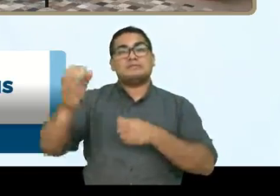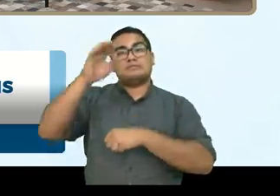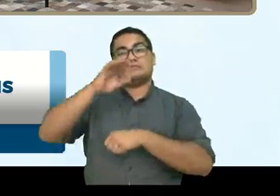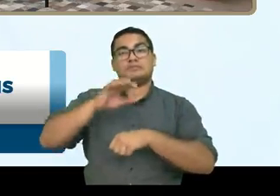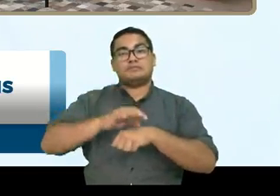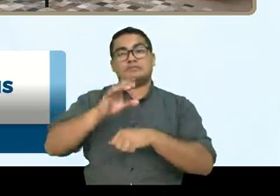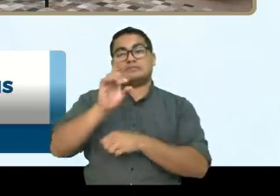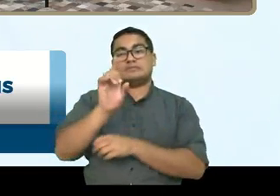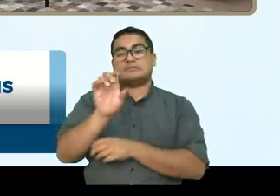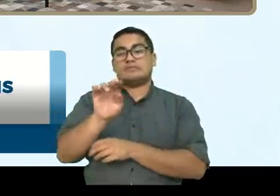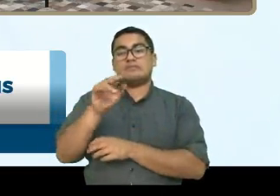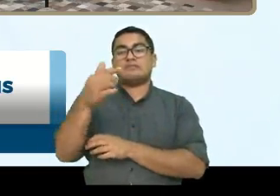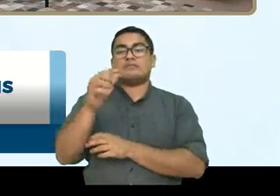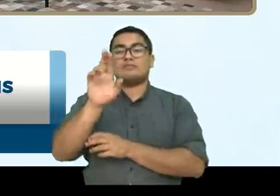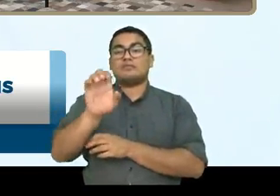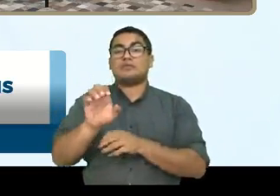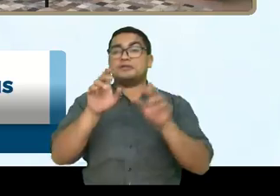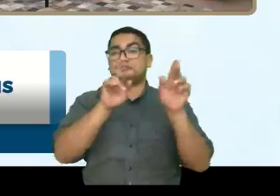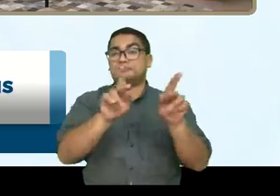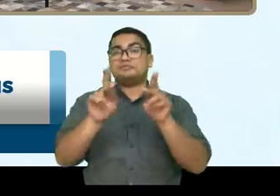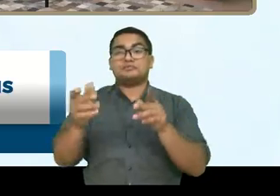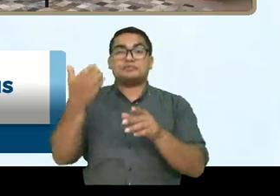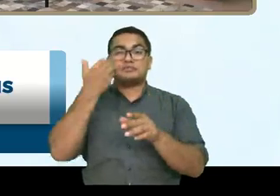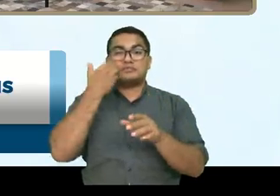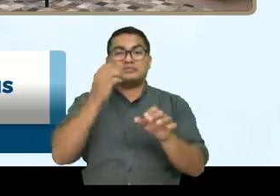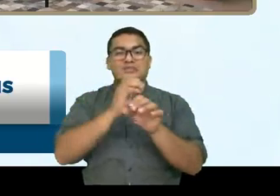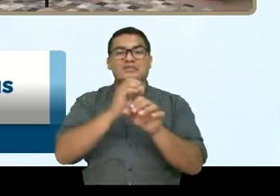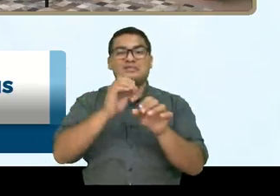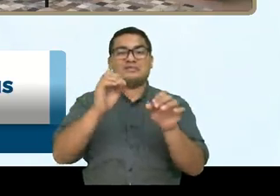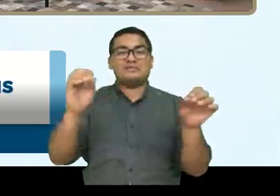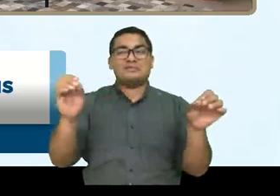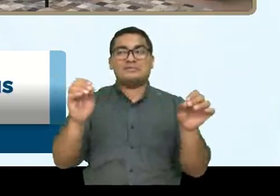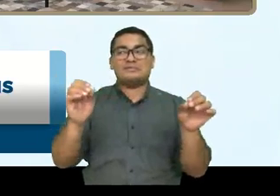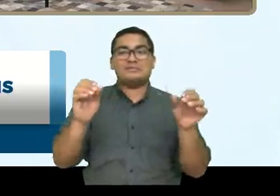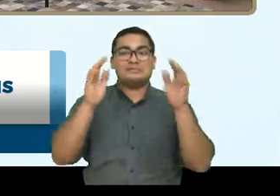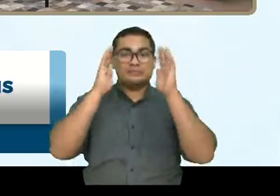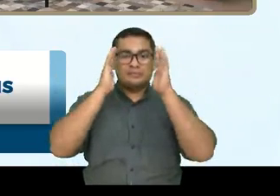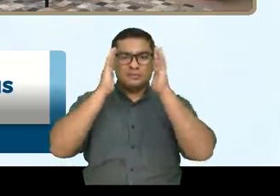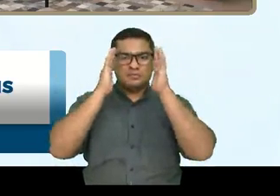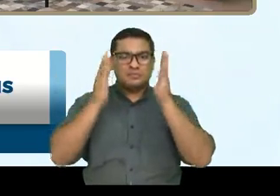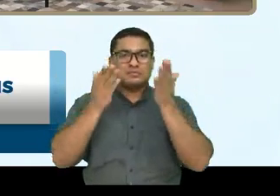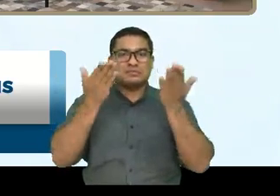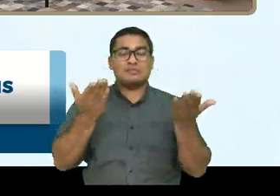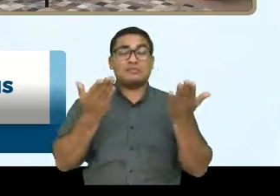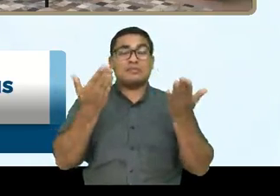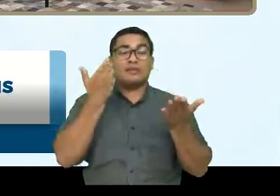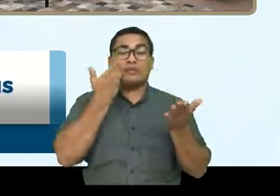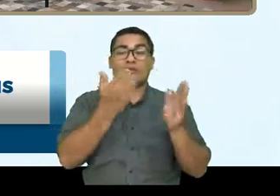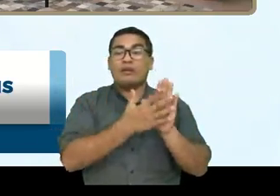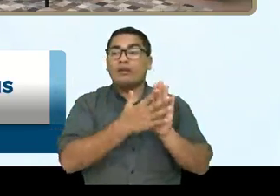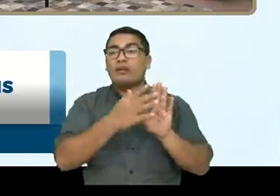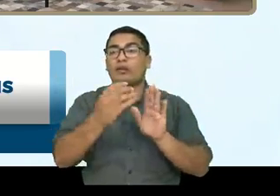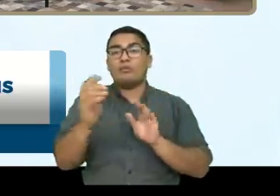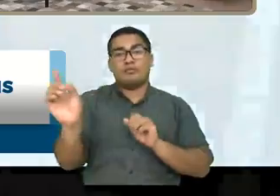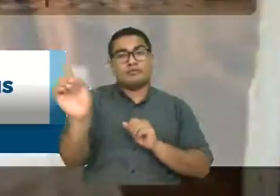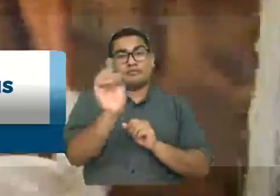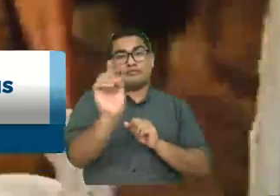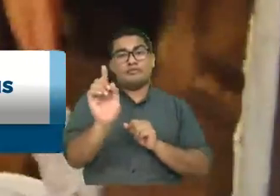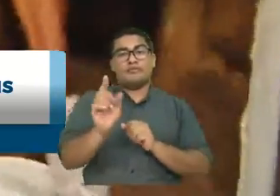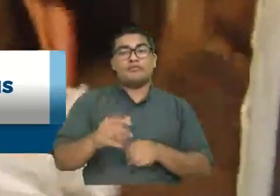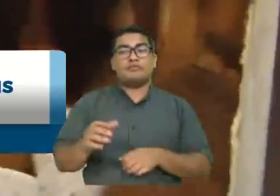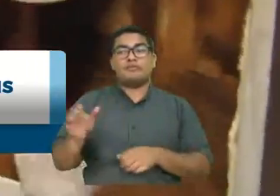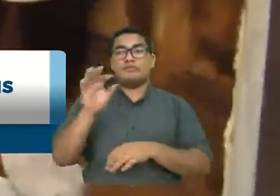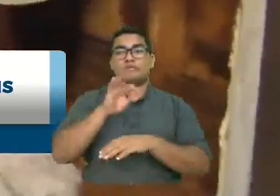Disminuir la densidad de la población vectorial, en este caso de la Aedes, para evitar que nos infecten con los virus del